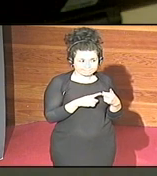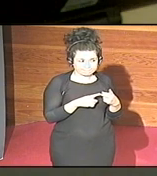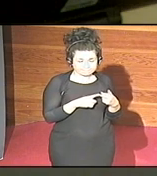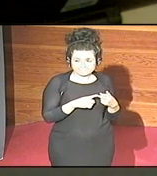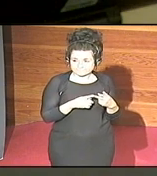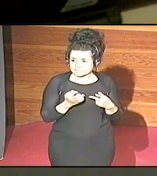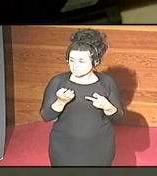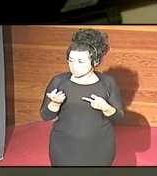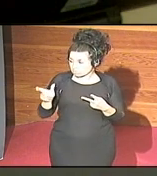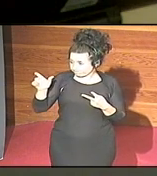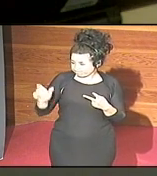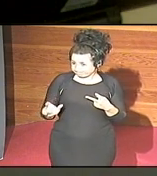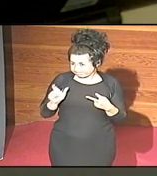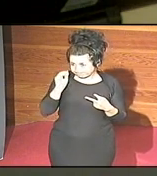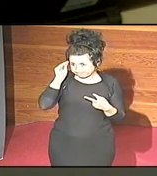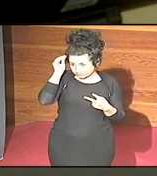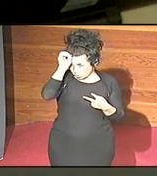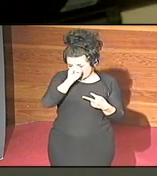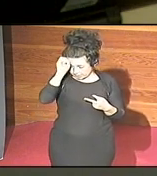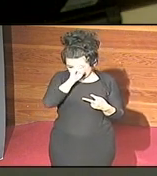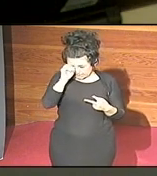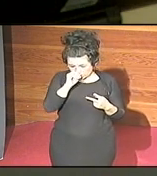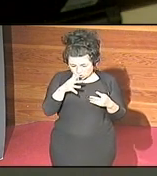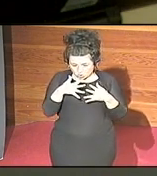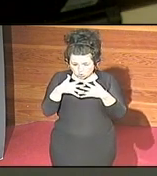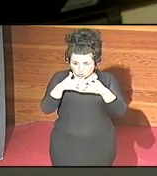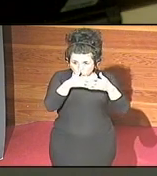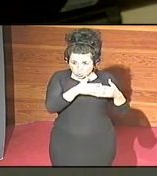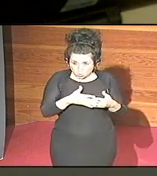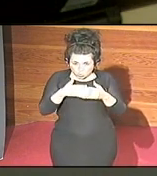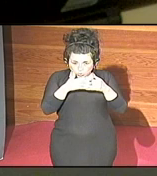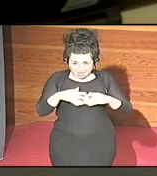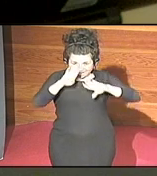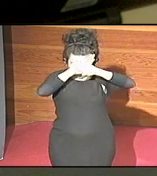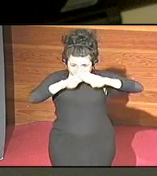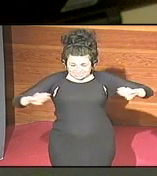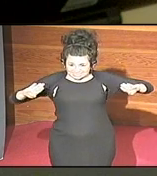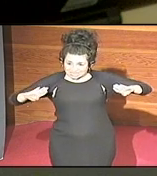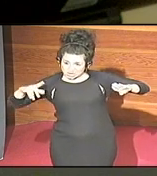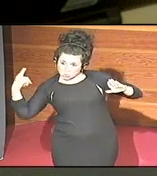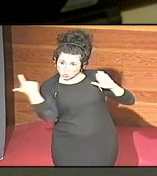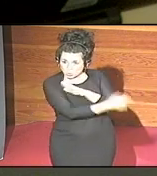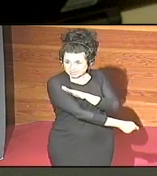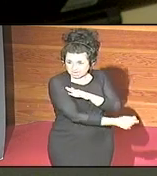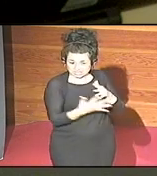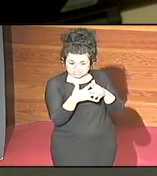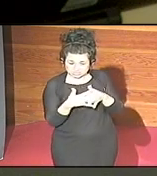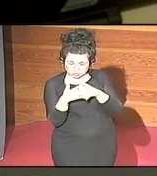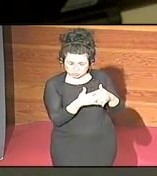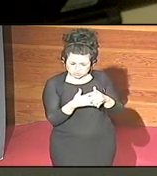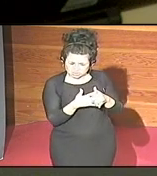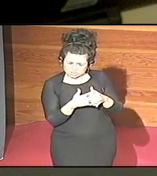si usted cree que la huida de Estados Unidos de Afganistán ha tenido algo que ver con que Rusia se haya